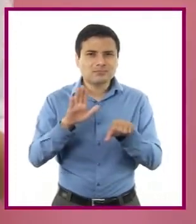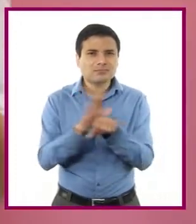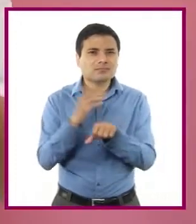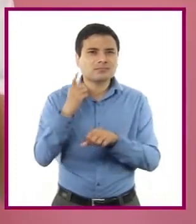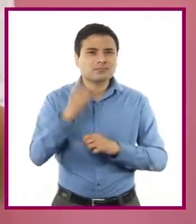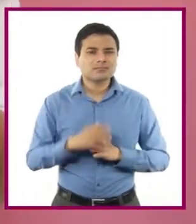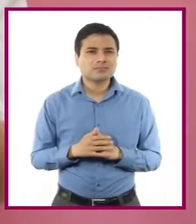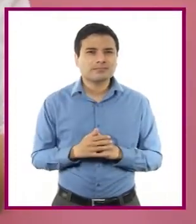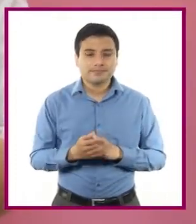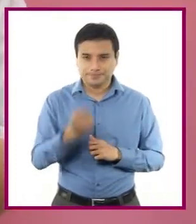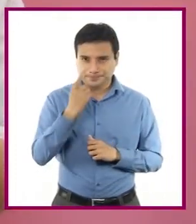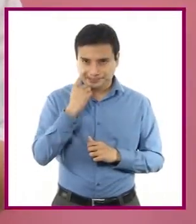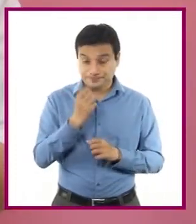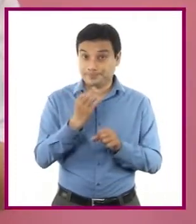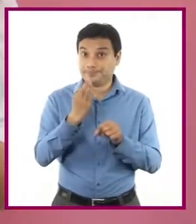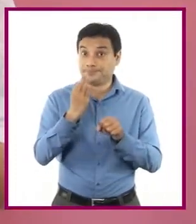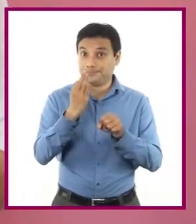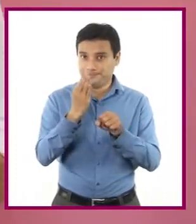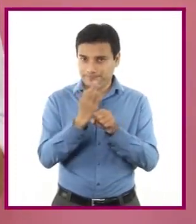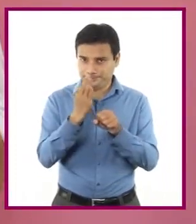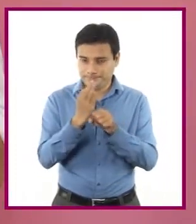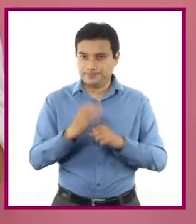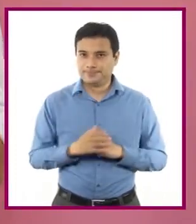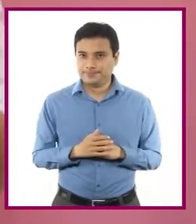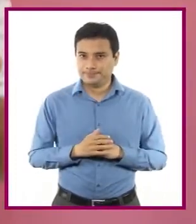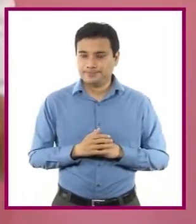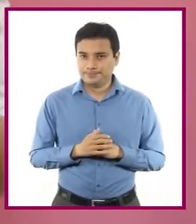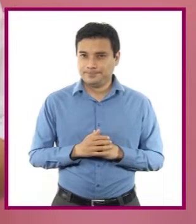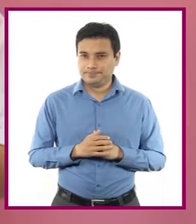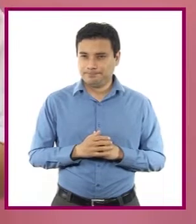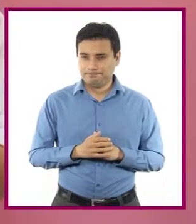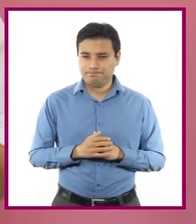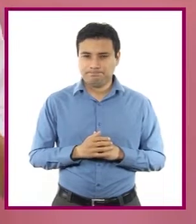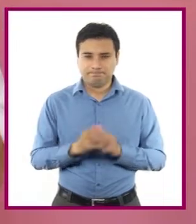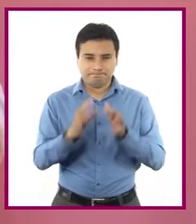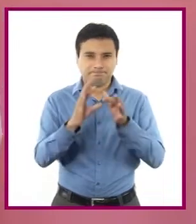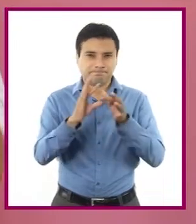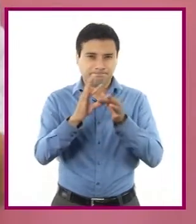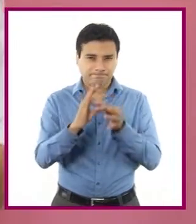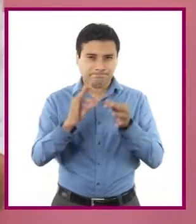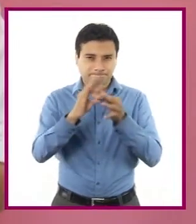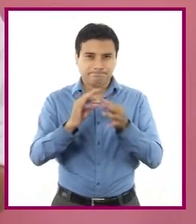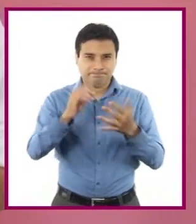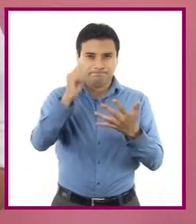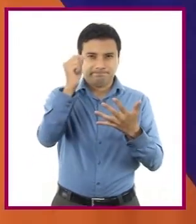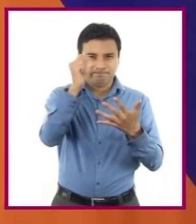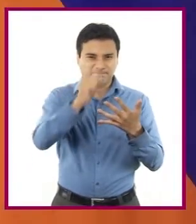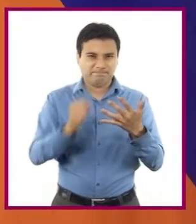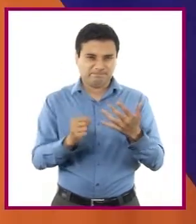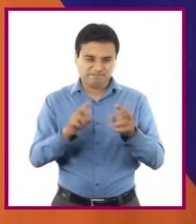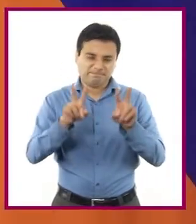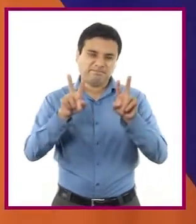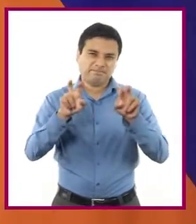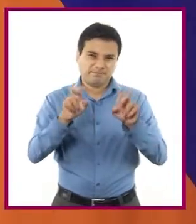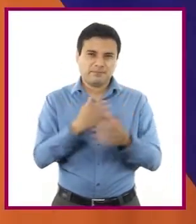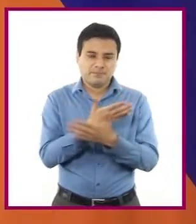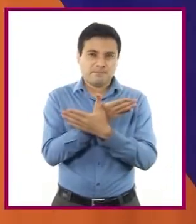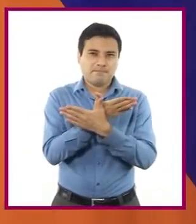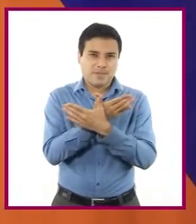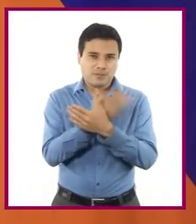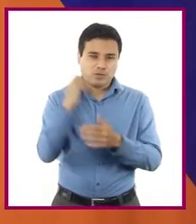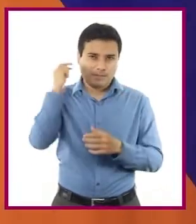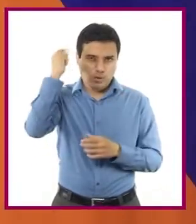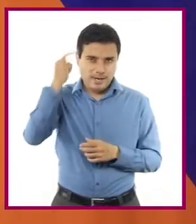propongo que invitemos a nuestras alumnas y alumnos a revisar algunos aspectos de la mariposa monarca. Es interesante